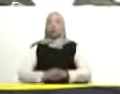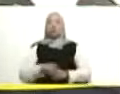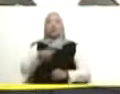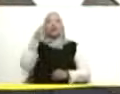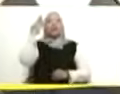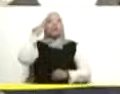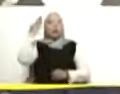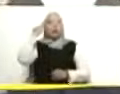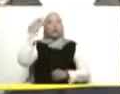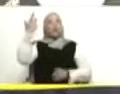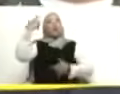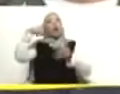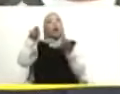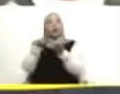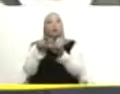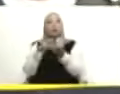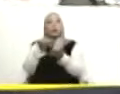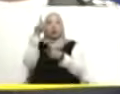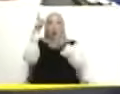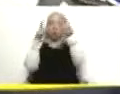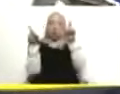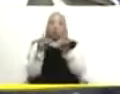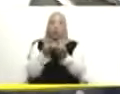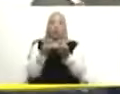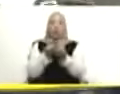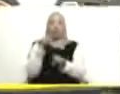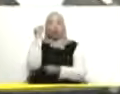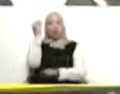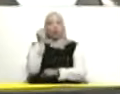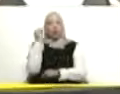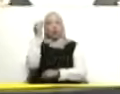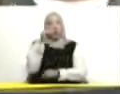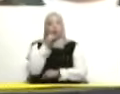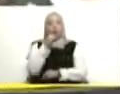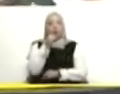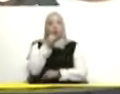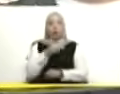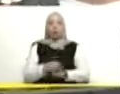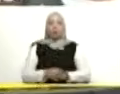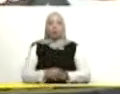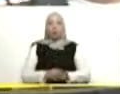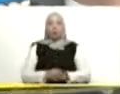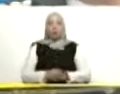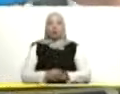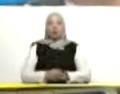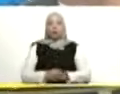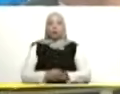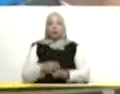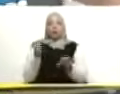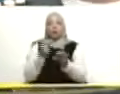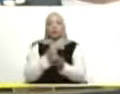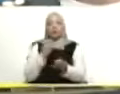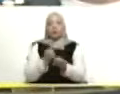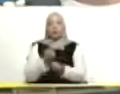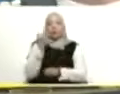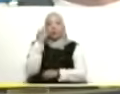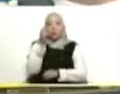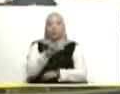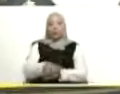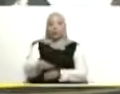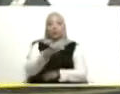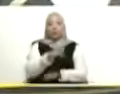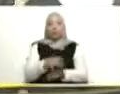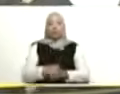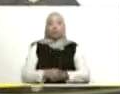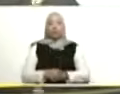que nuestro comandante supremo vio a la Fuerza Armada, bueno, transformada completamente, ¿no? Refundada completamente, no